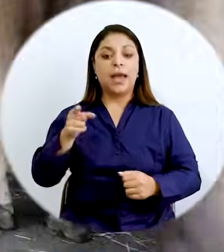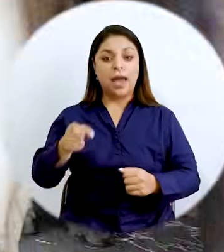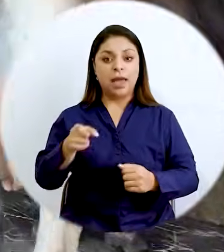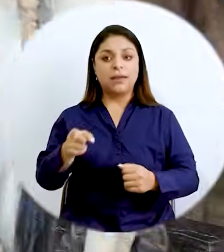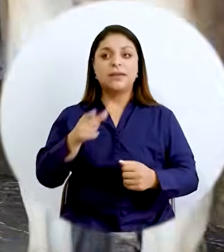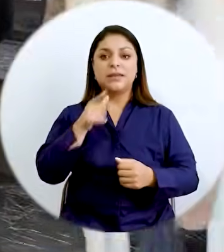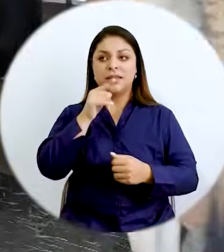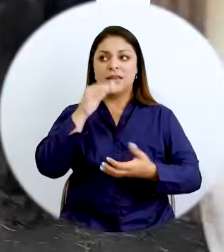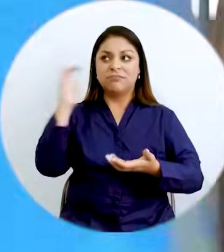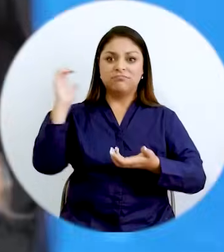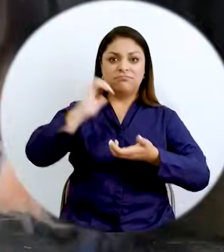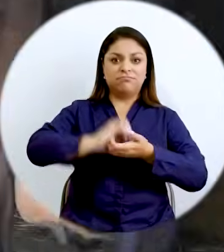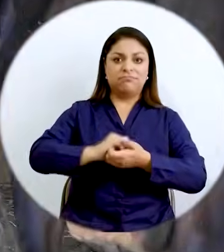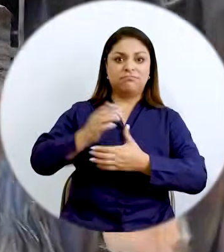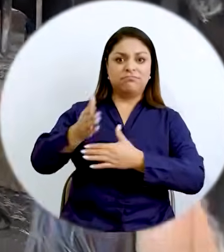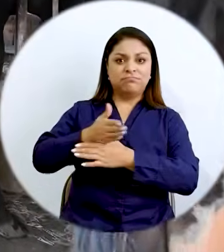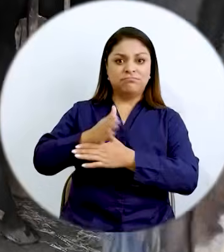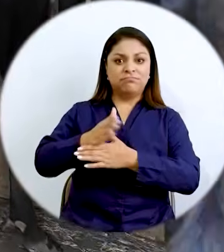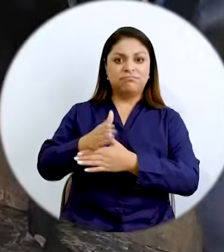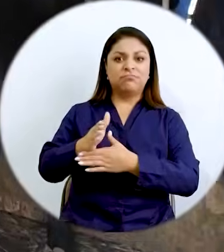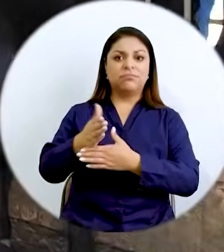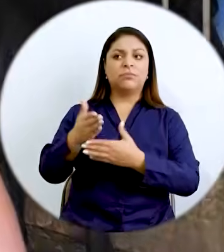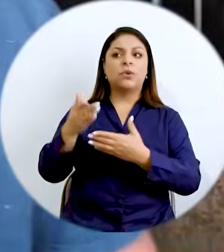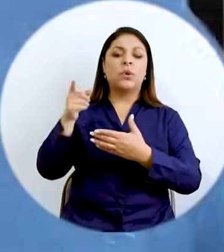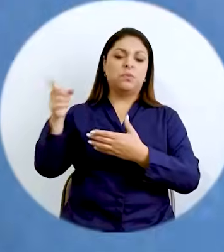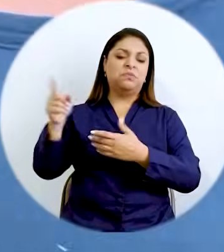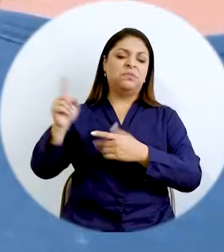Ahí tuvimos la cooperación de